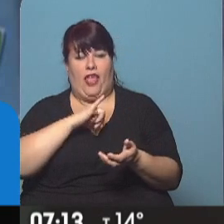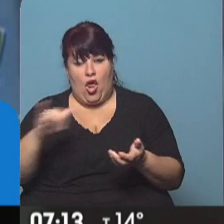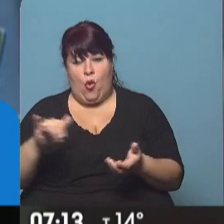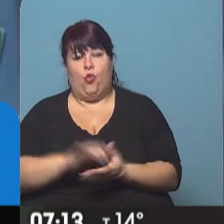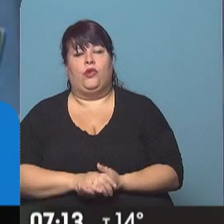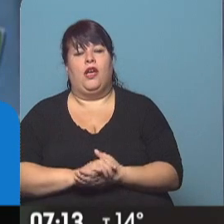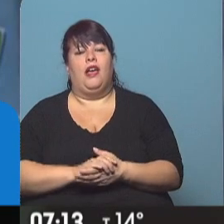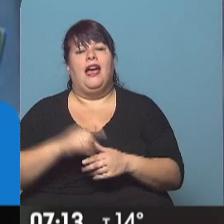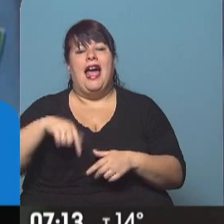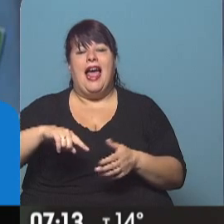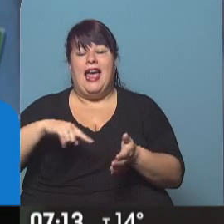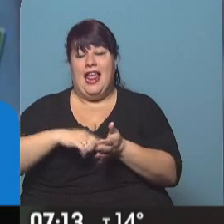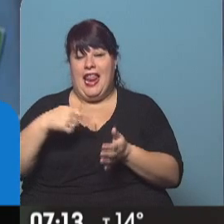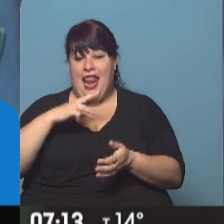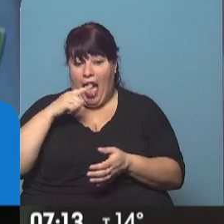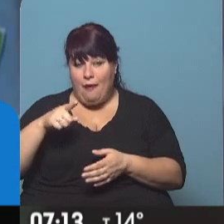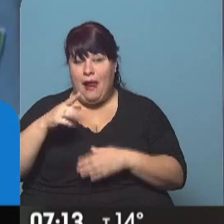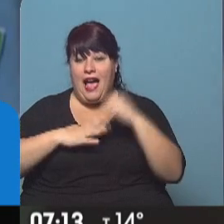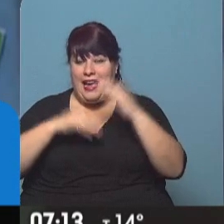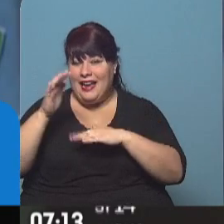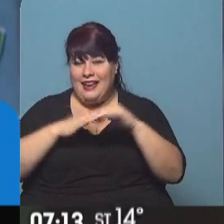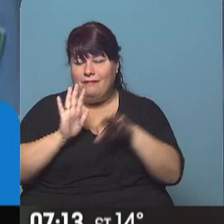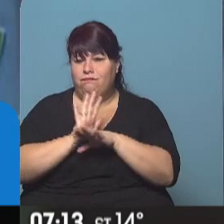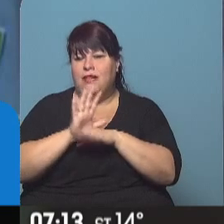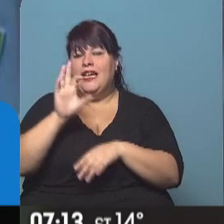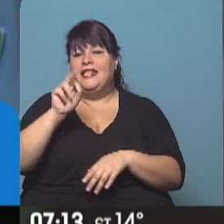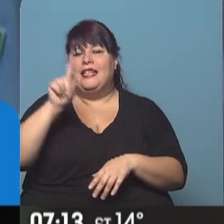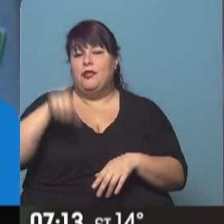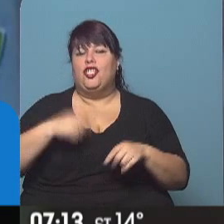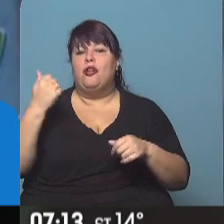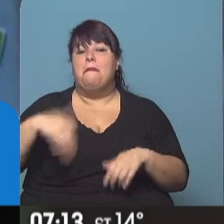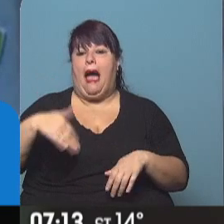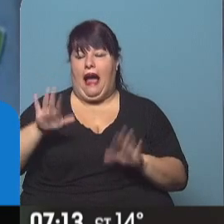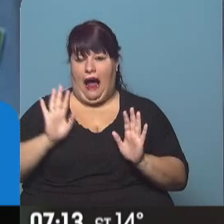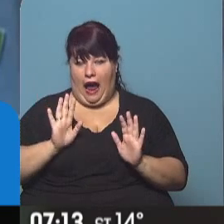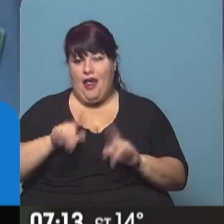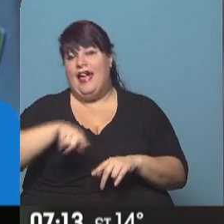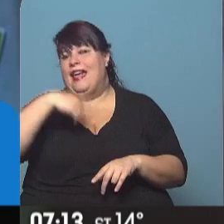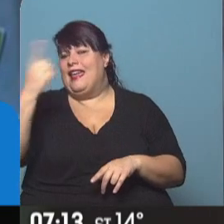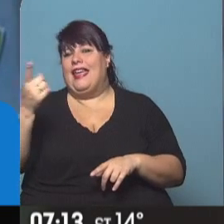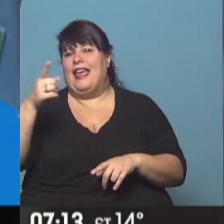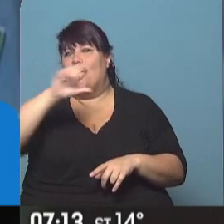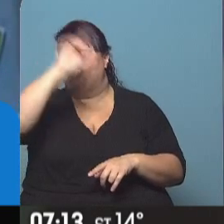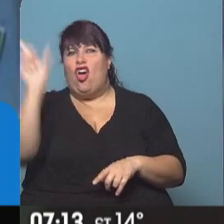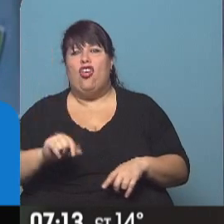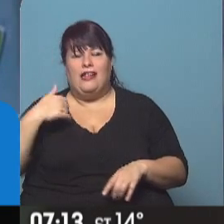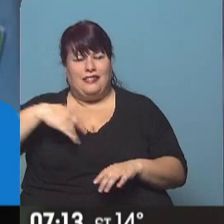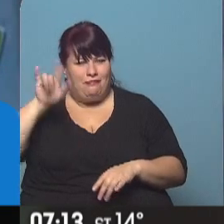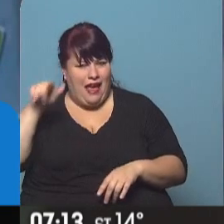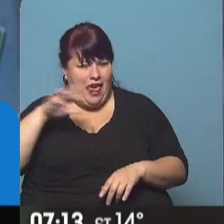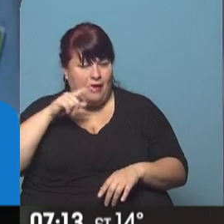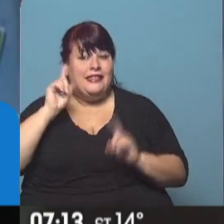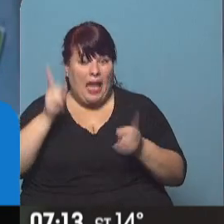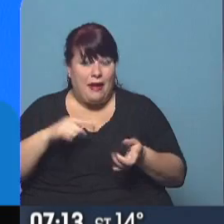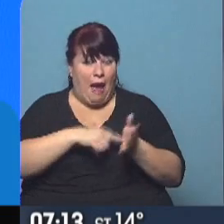construir en la ciudad de la plata siempre fue mínimamente un 30% más caro en cualquier lugar del país inclusive